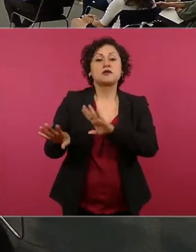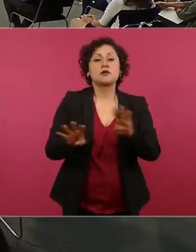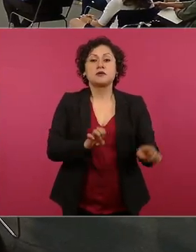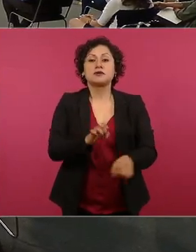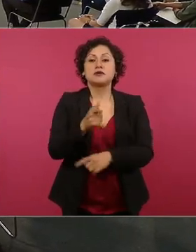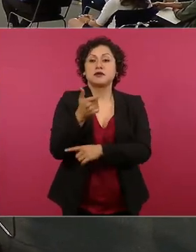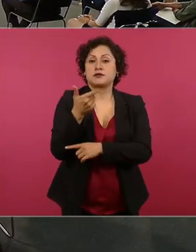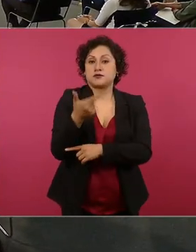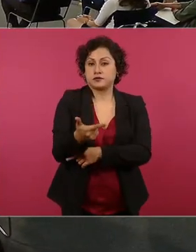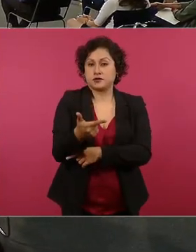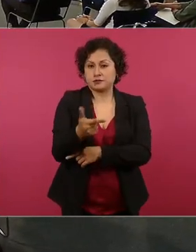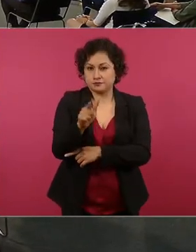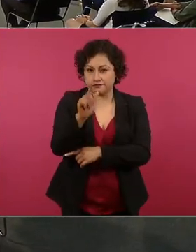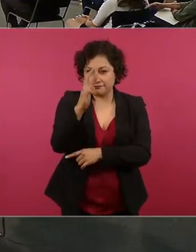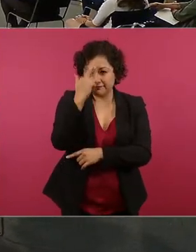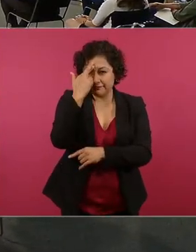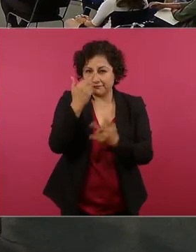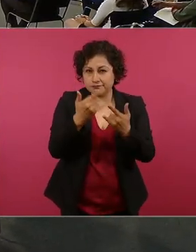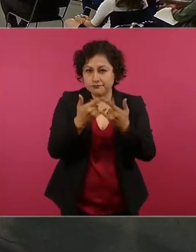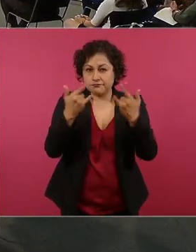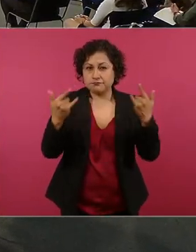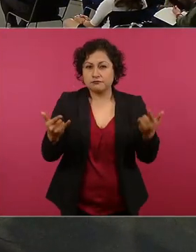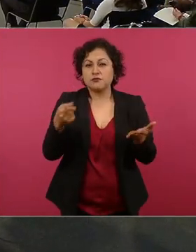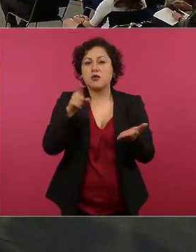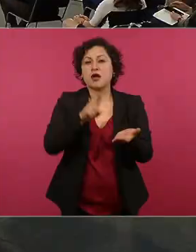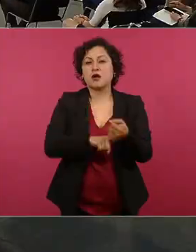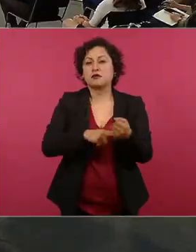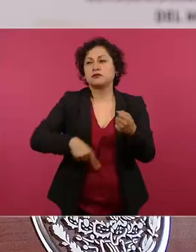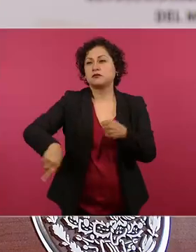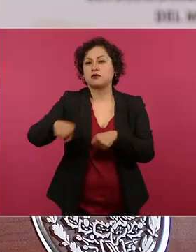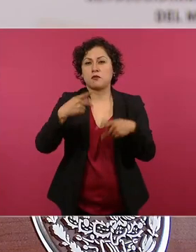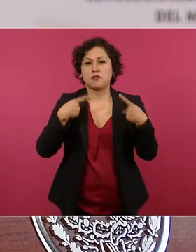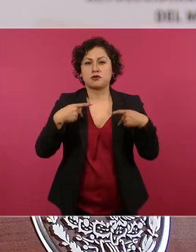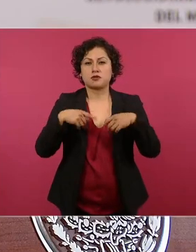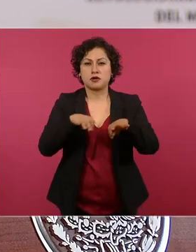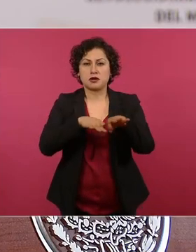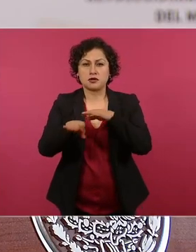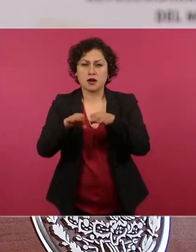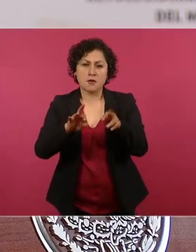1907, que asesinaron a muchos obreros